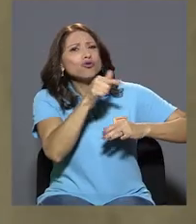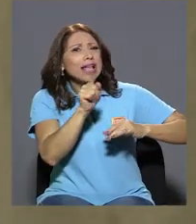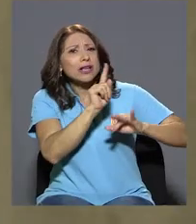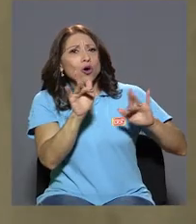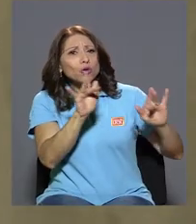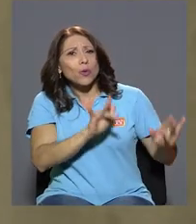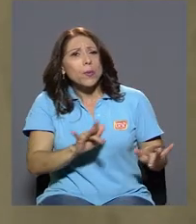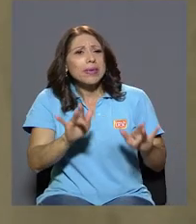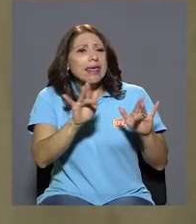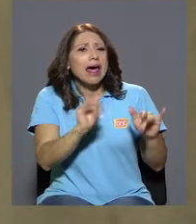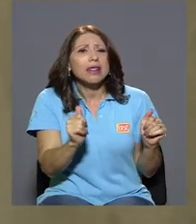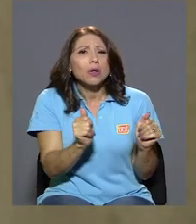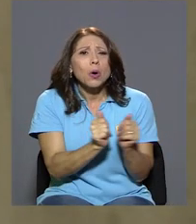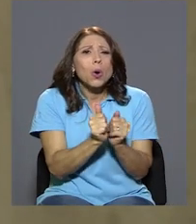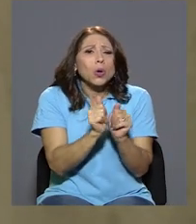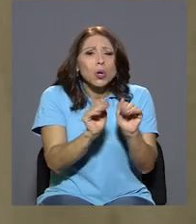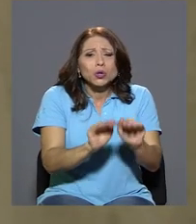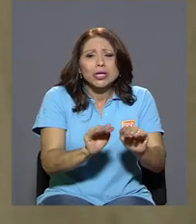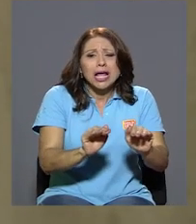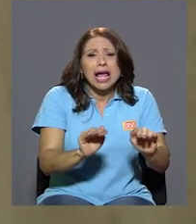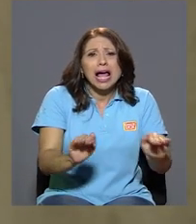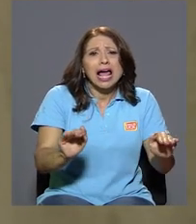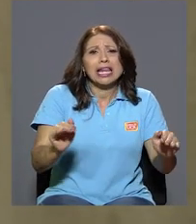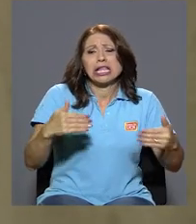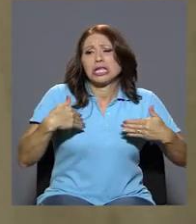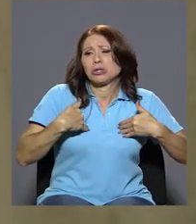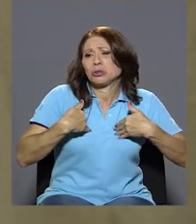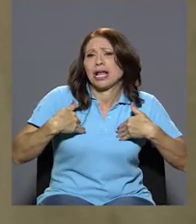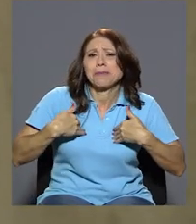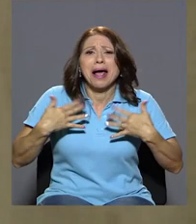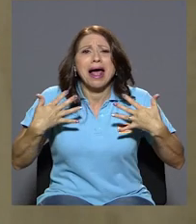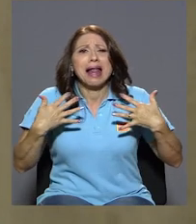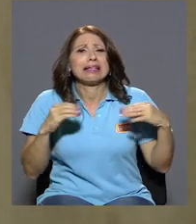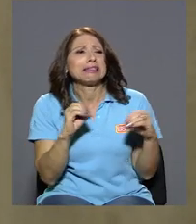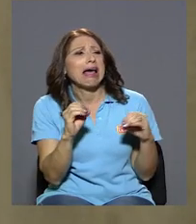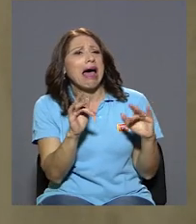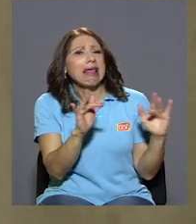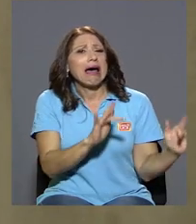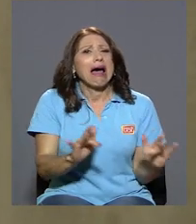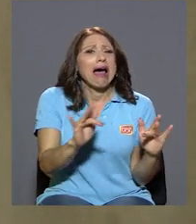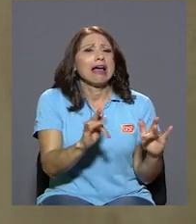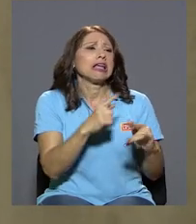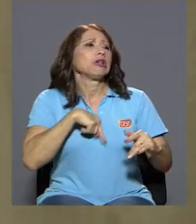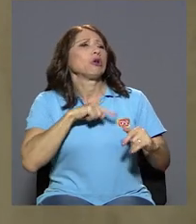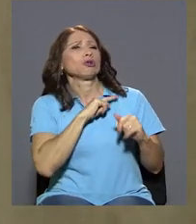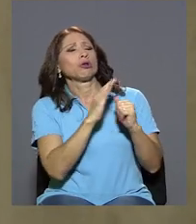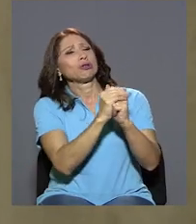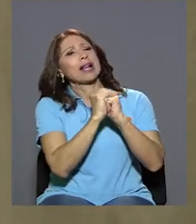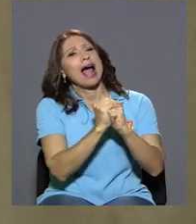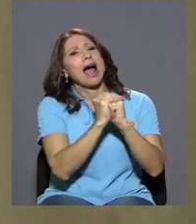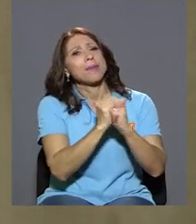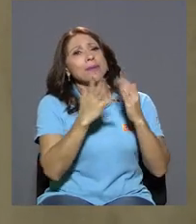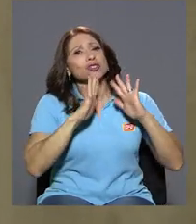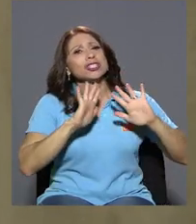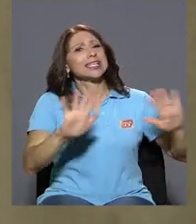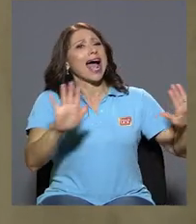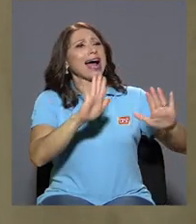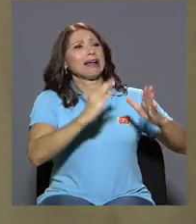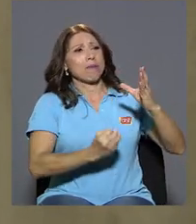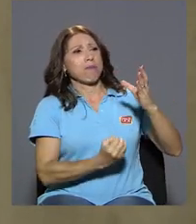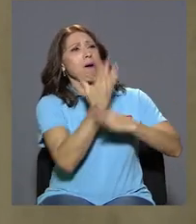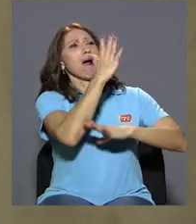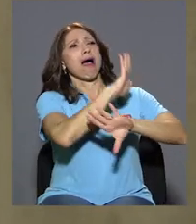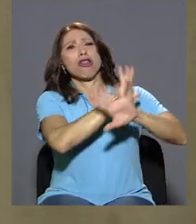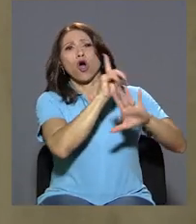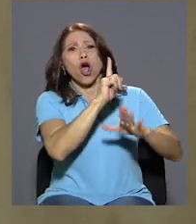ni tuviste piedad con el niño bárbulo y clamamos que ya acs tu castigo a